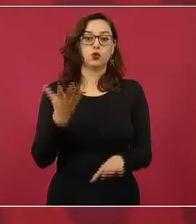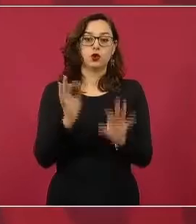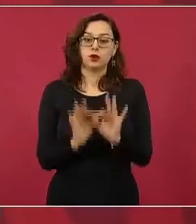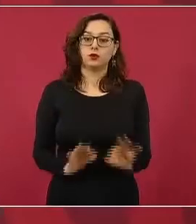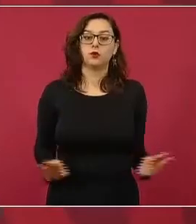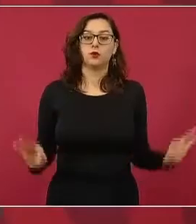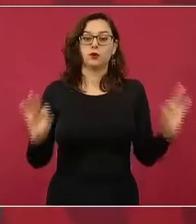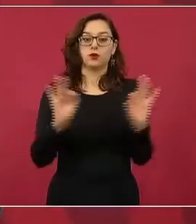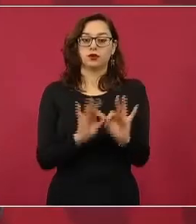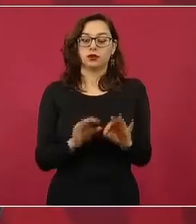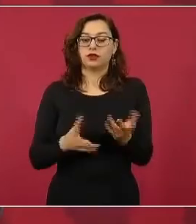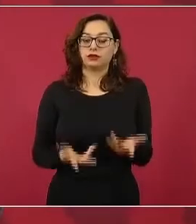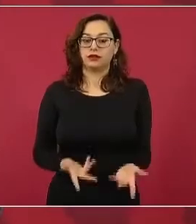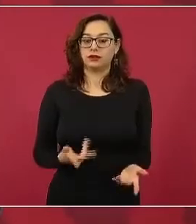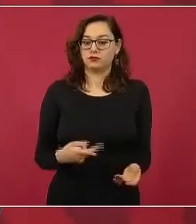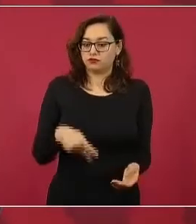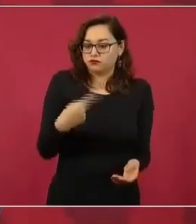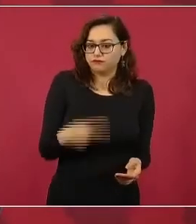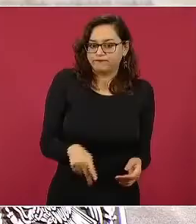empresas particulares